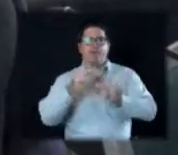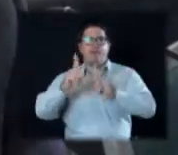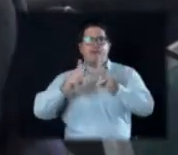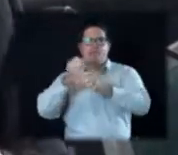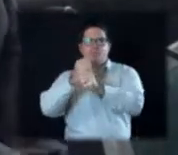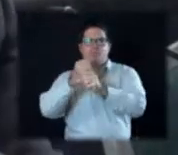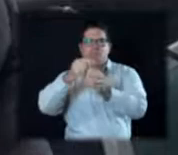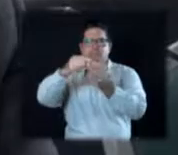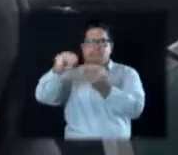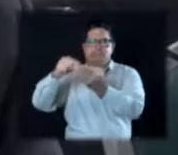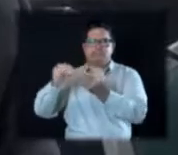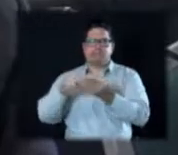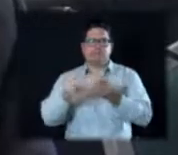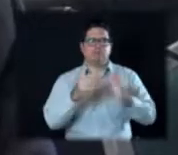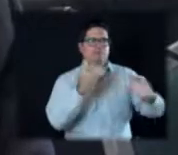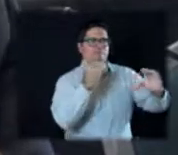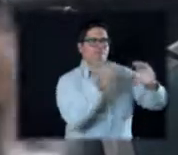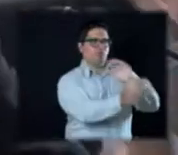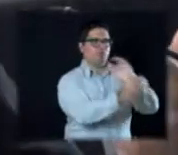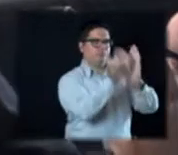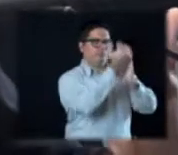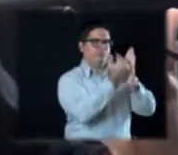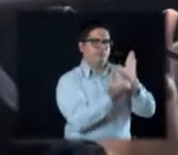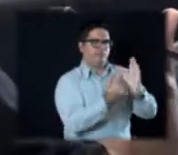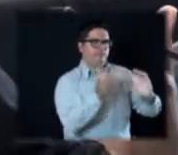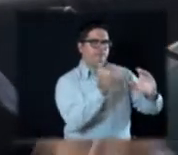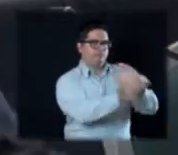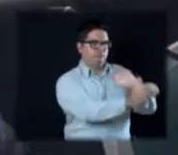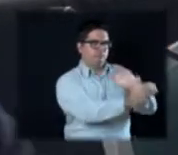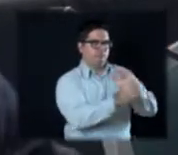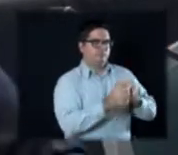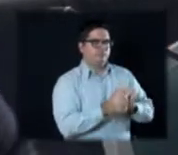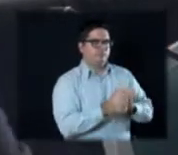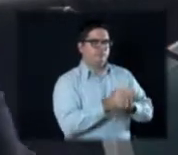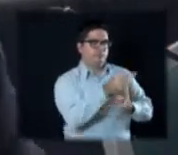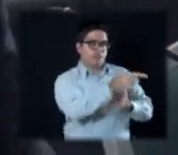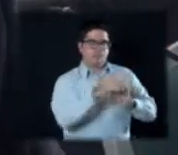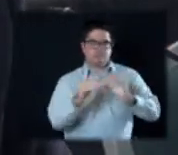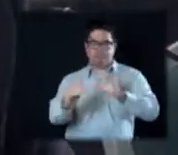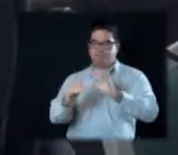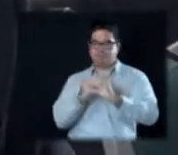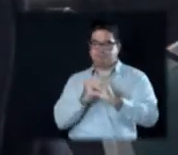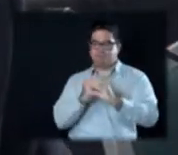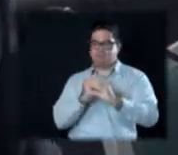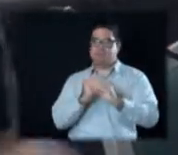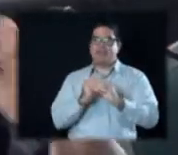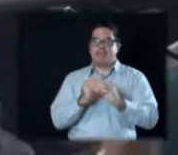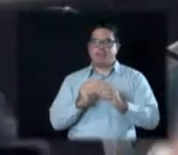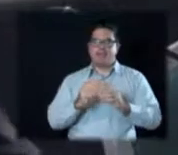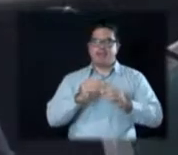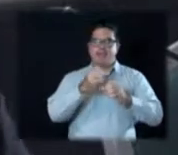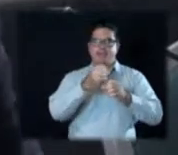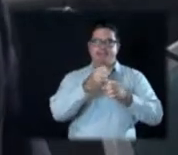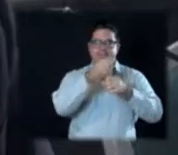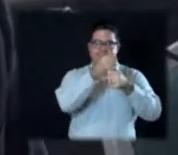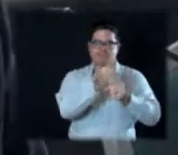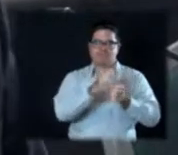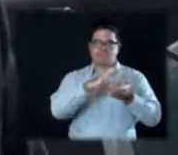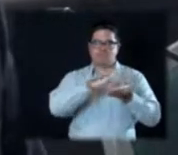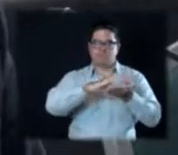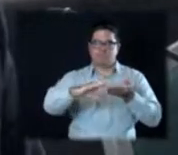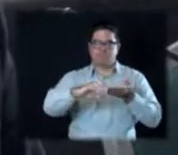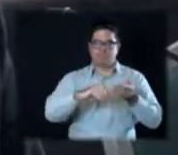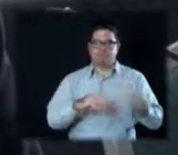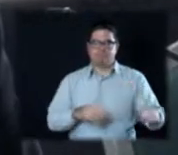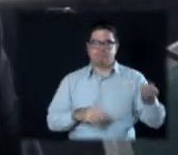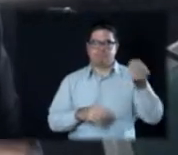los suplidores. Hacienda recibe un archivo electrónico para preparar un sinnúmero de